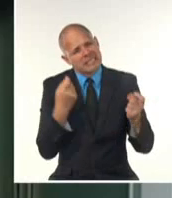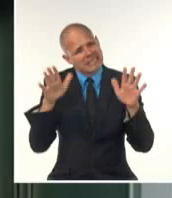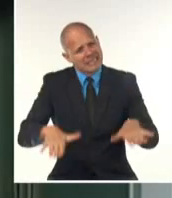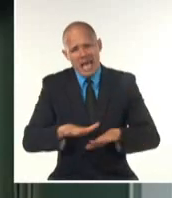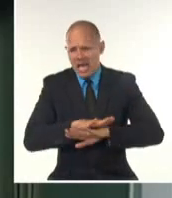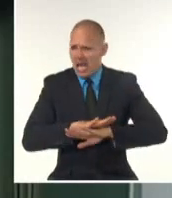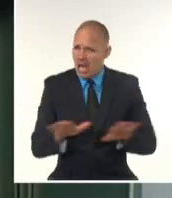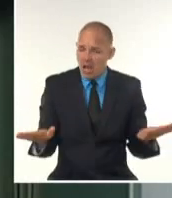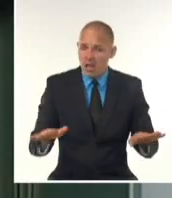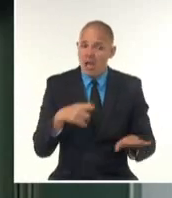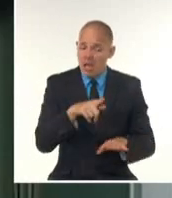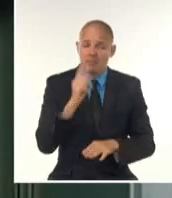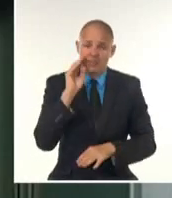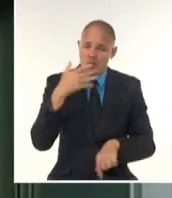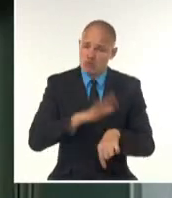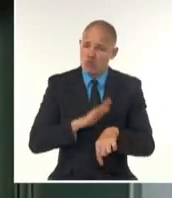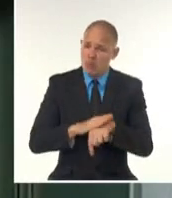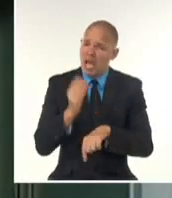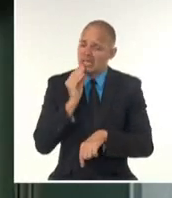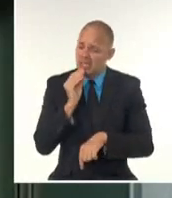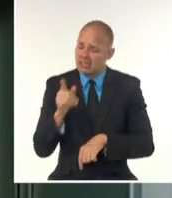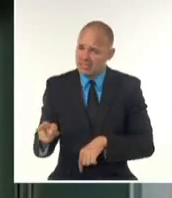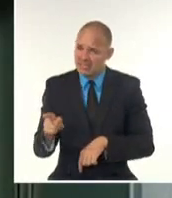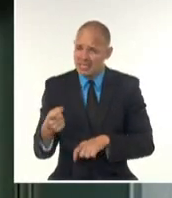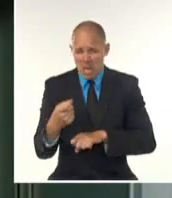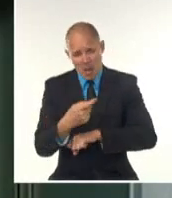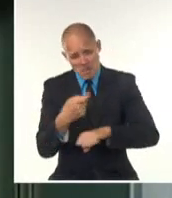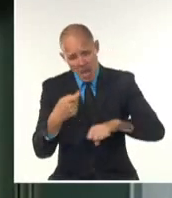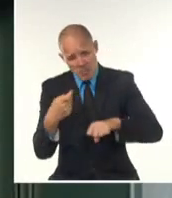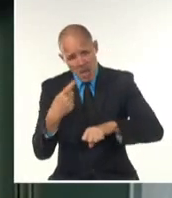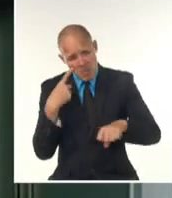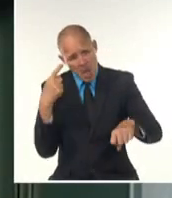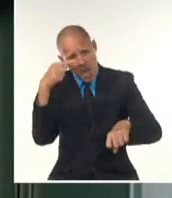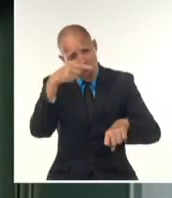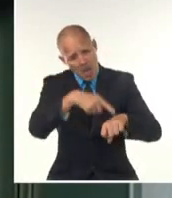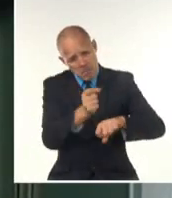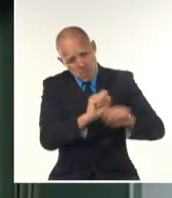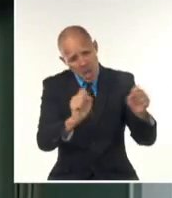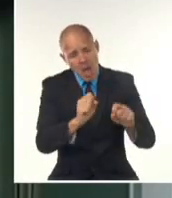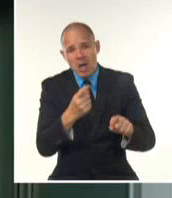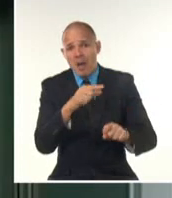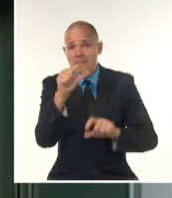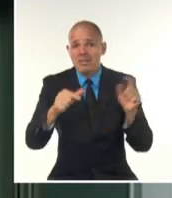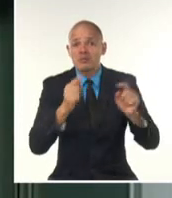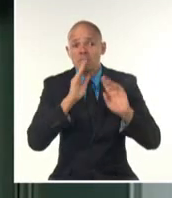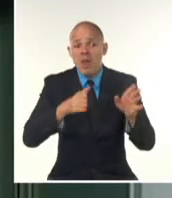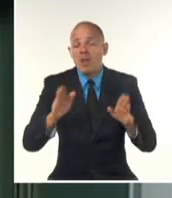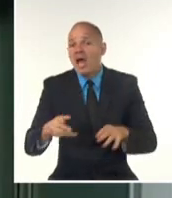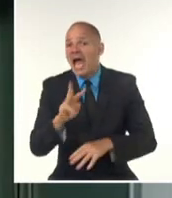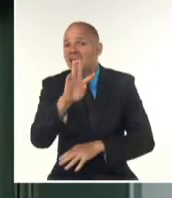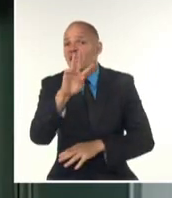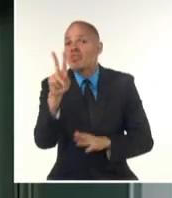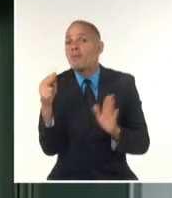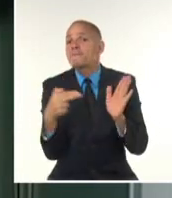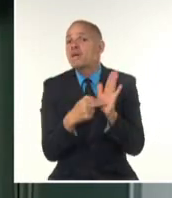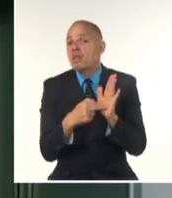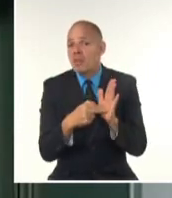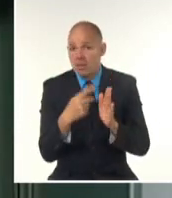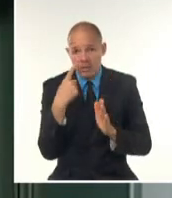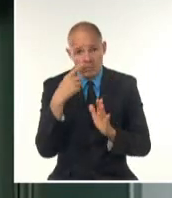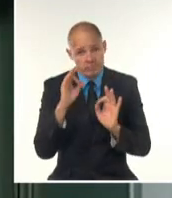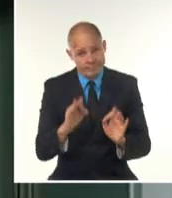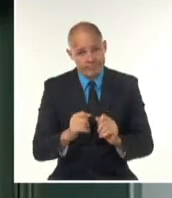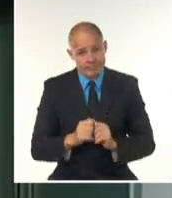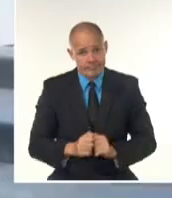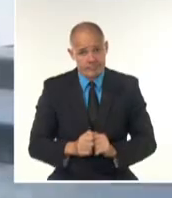bombardeos de Tel Aviv, que ya han causado más de 32.900 muertes. Entre tanto, Manon Aubry, candidata del partido de